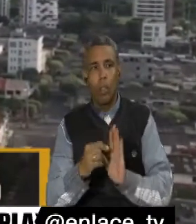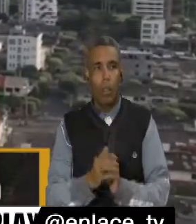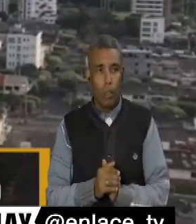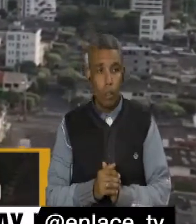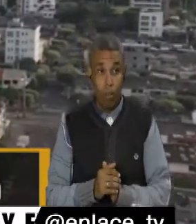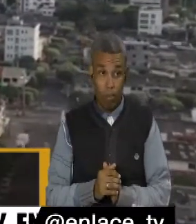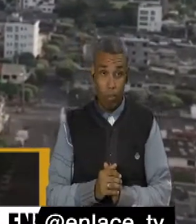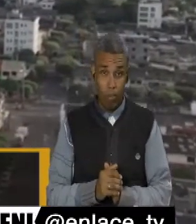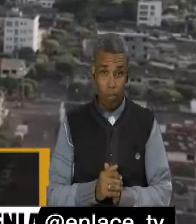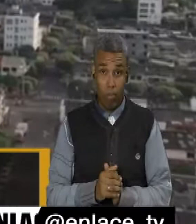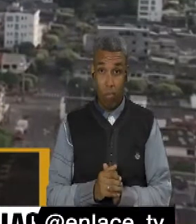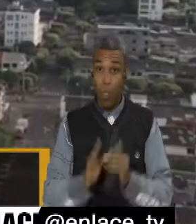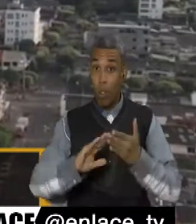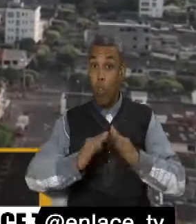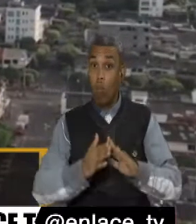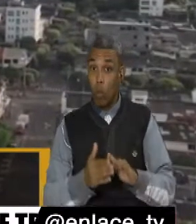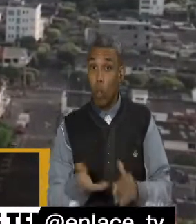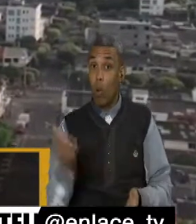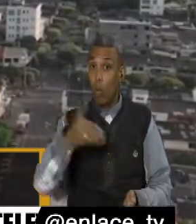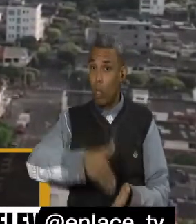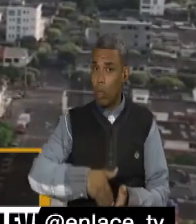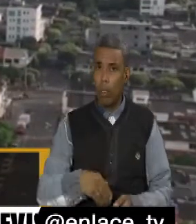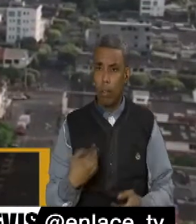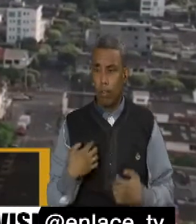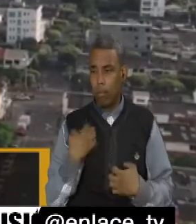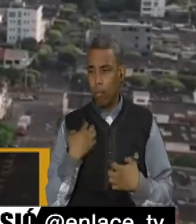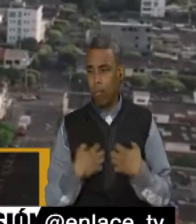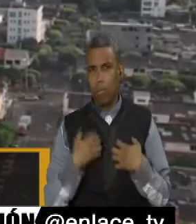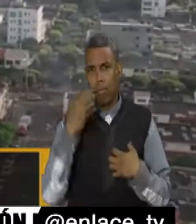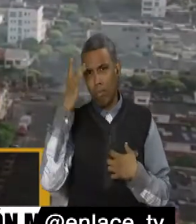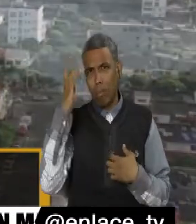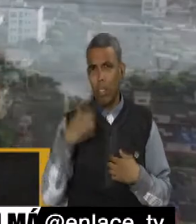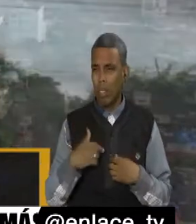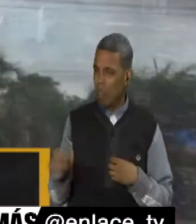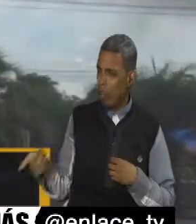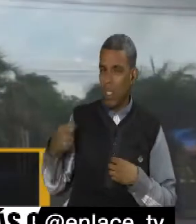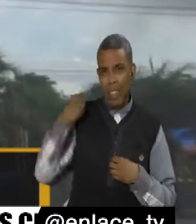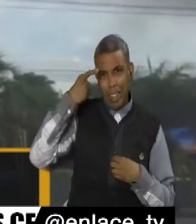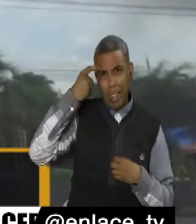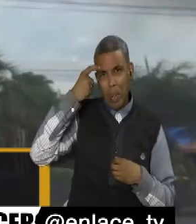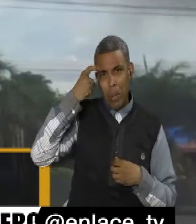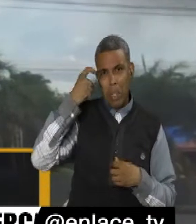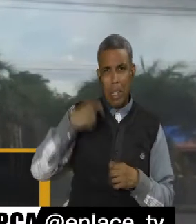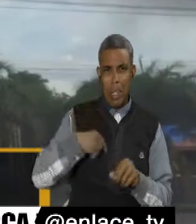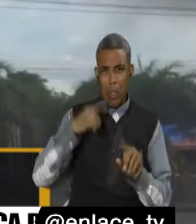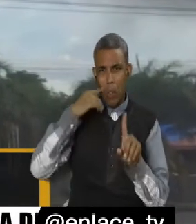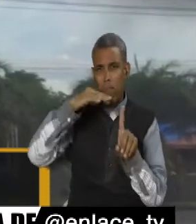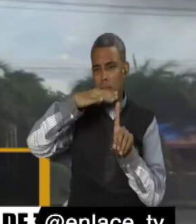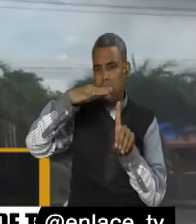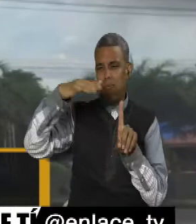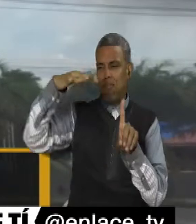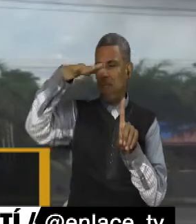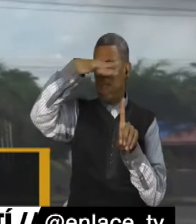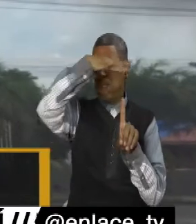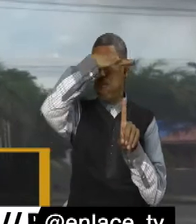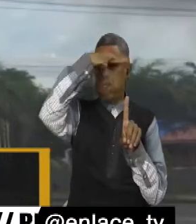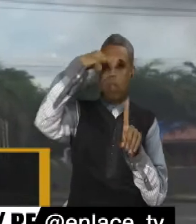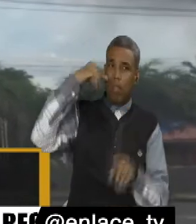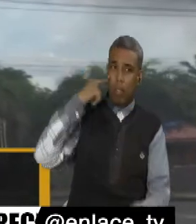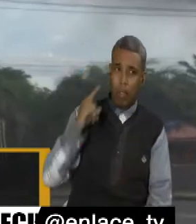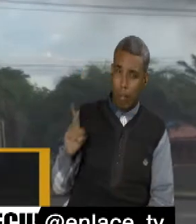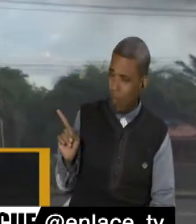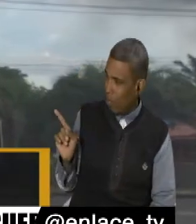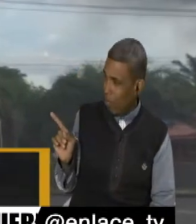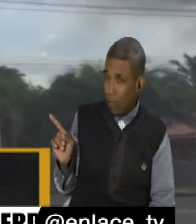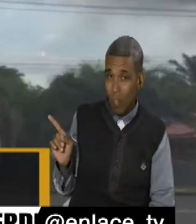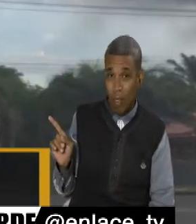cómo ambientalmente es impactada la atmósfera por emisión de gases quemados en las teas de la refinería. Durante horas, esta fue la imagen que tuvo